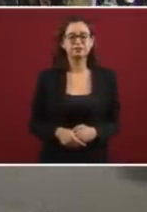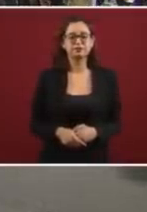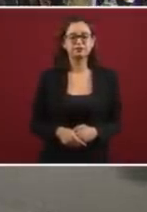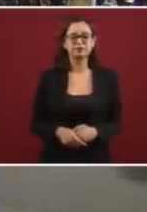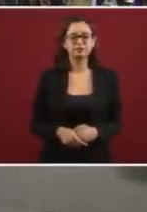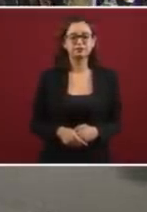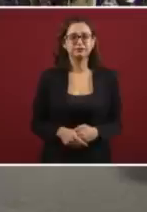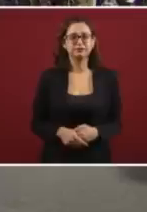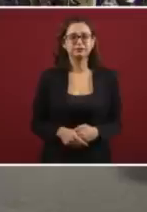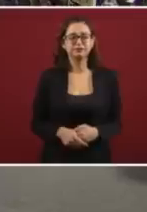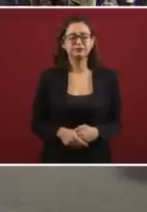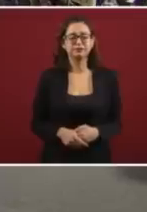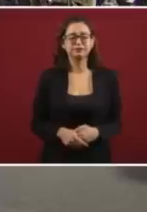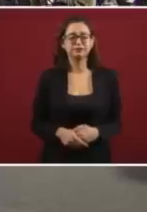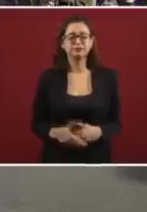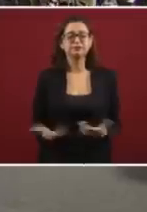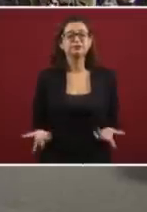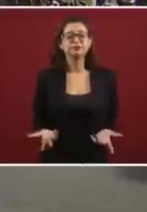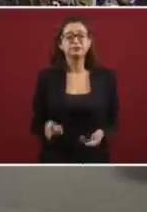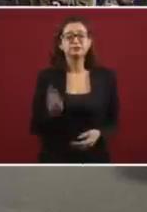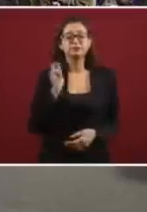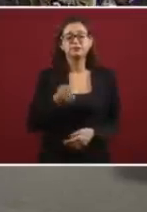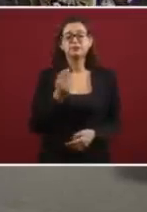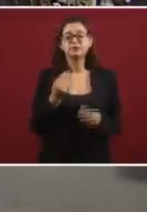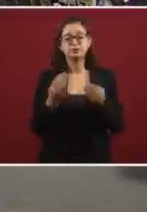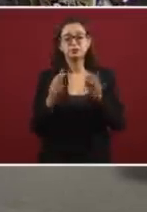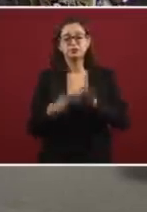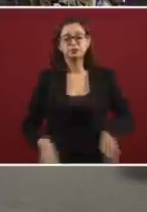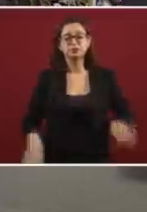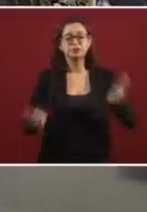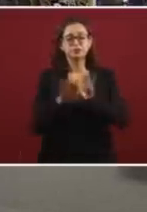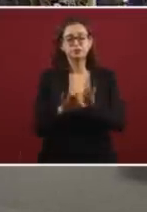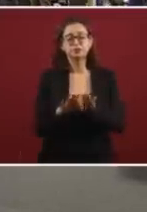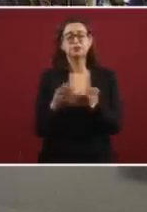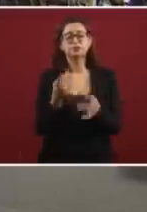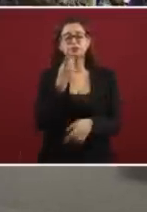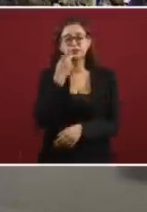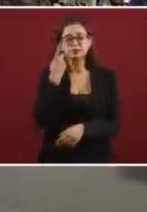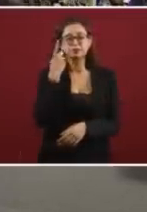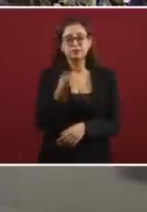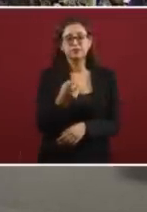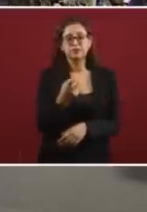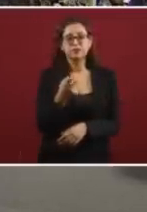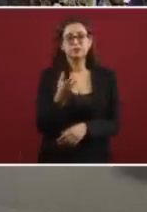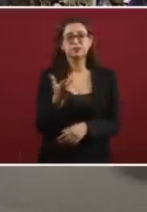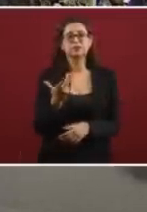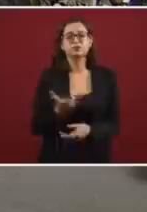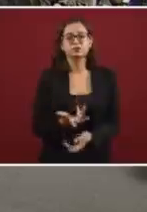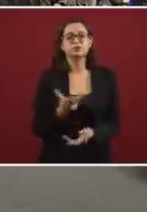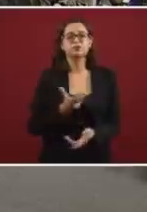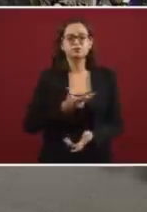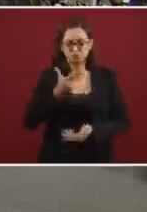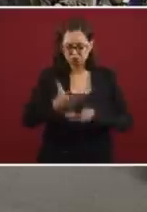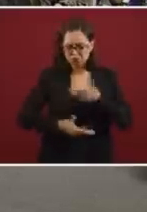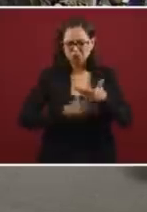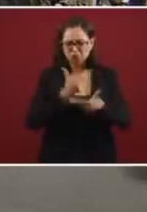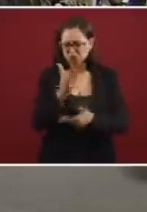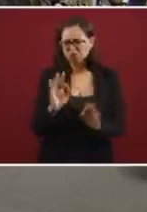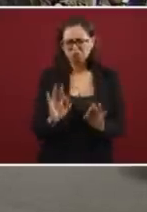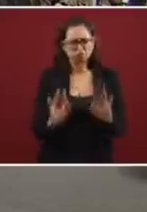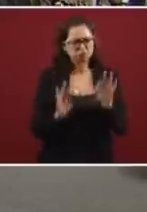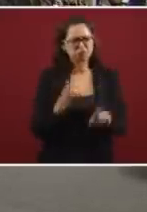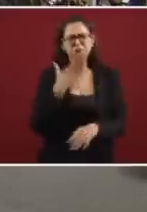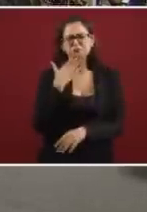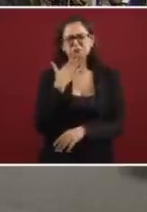bueno es muy importante subrayar que vamos bien en